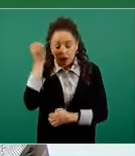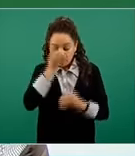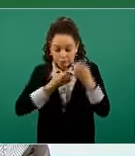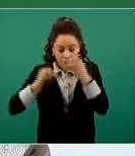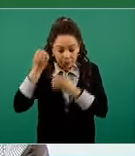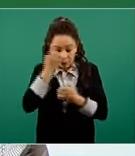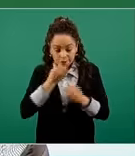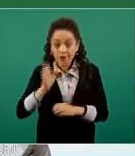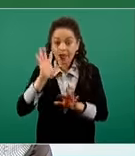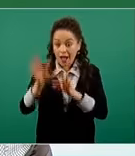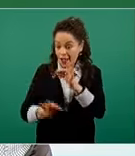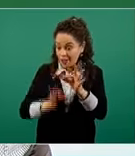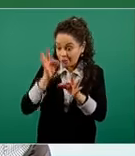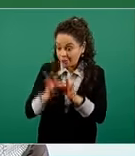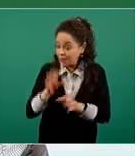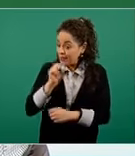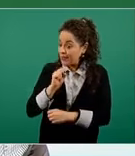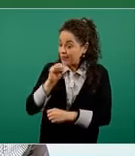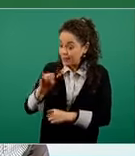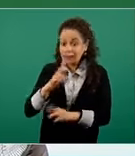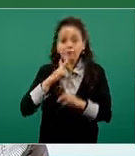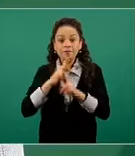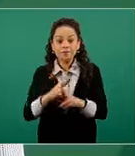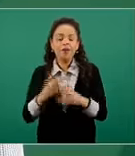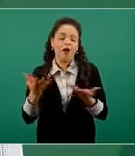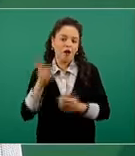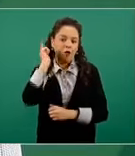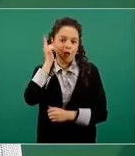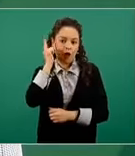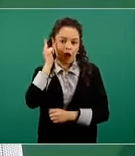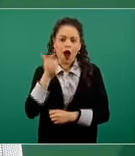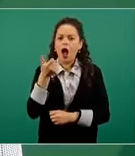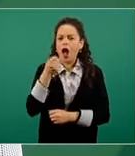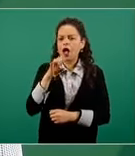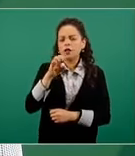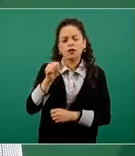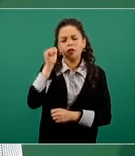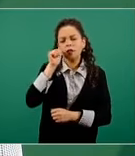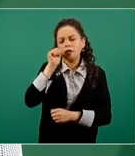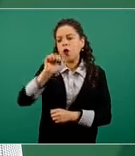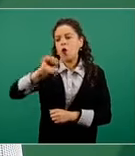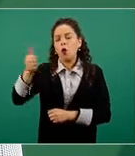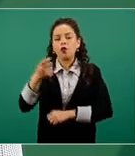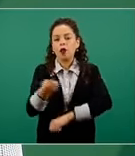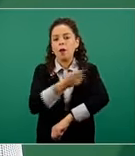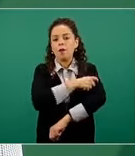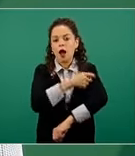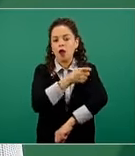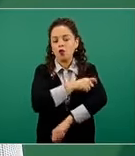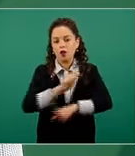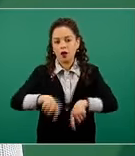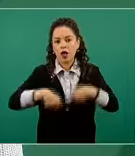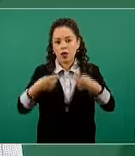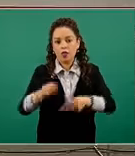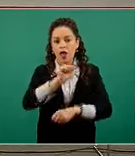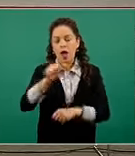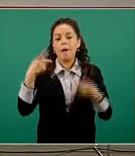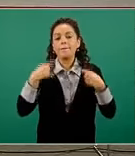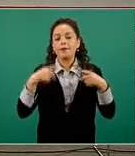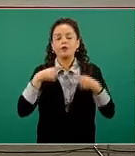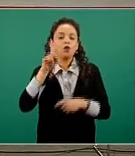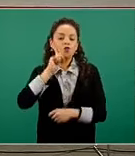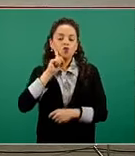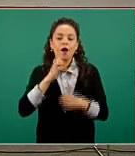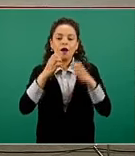demuestren. Normalmente es así con la mayoría de anticuerpos u otras vacunas que en su momento se ponen a este grupo de personas, pero